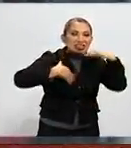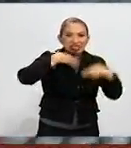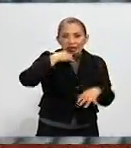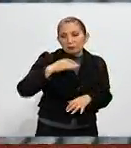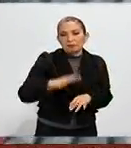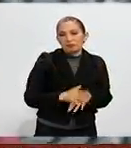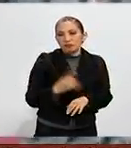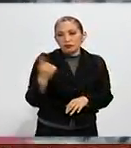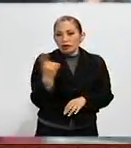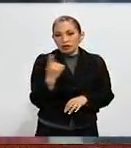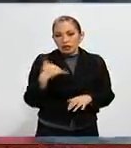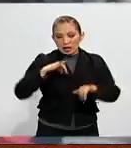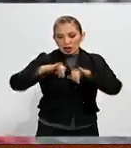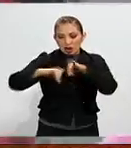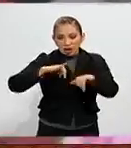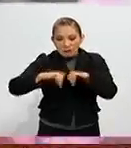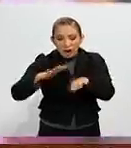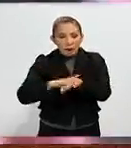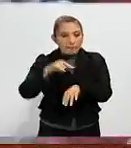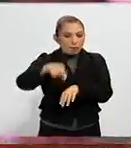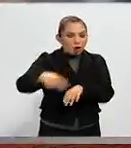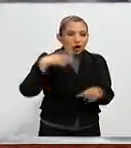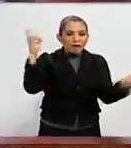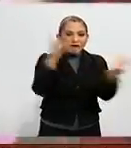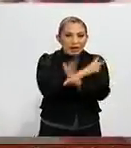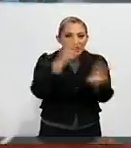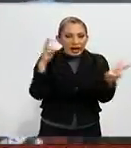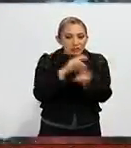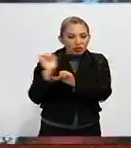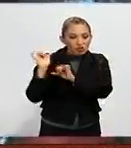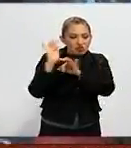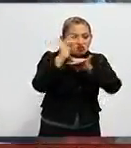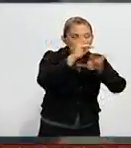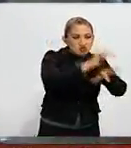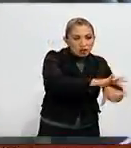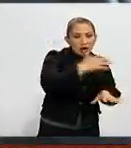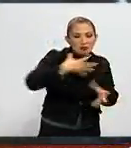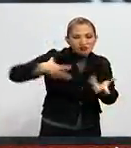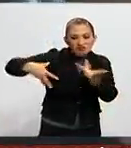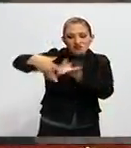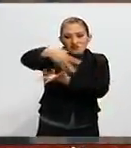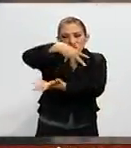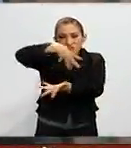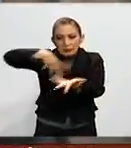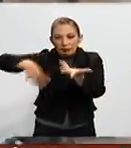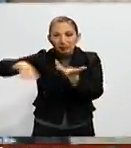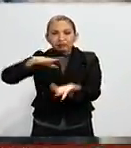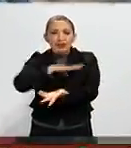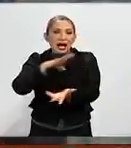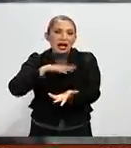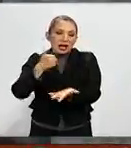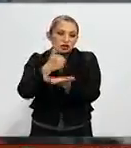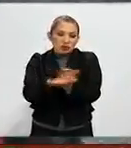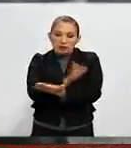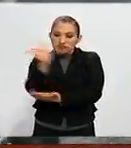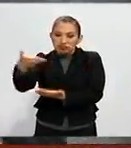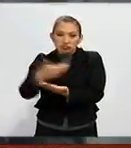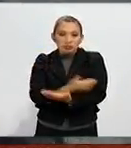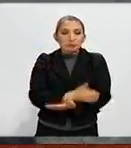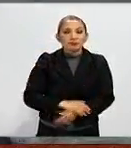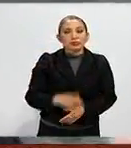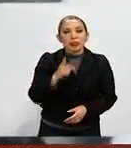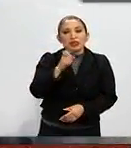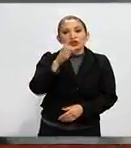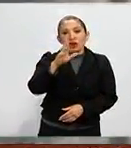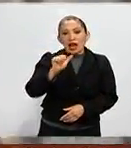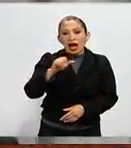la cuestión geográfica, por los vientos y pues por la circulación tan importante que se da en nuestra ciudad. Doctora